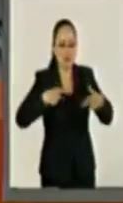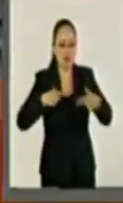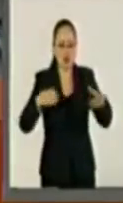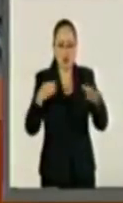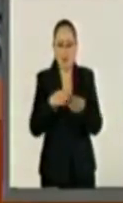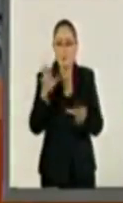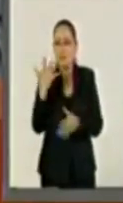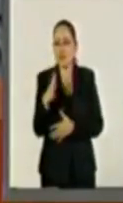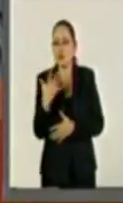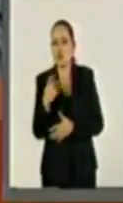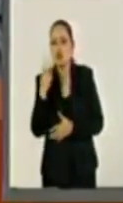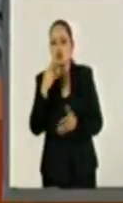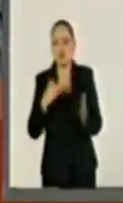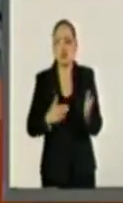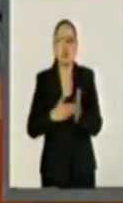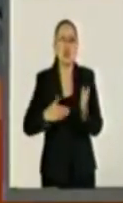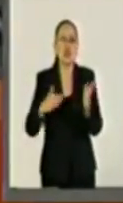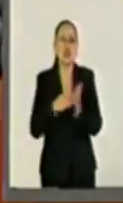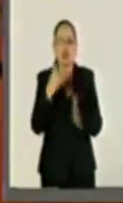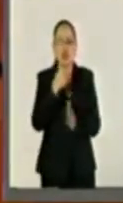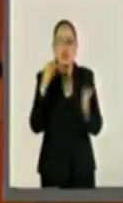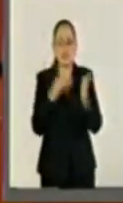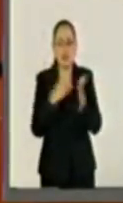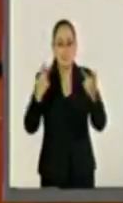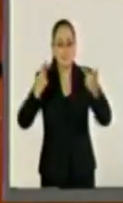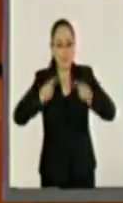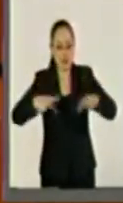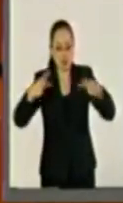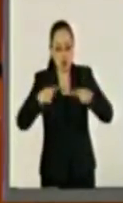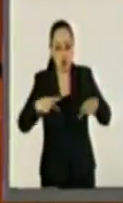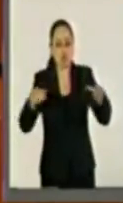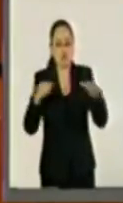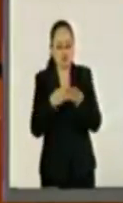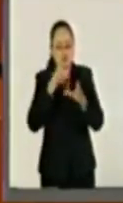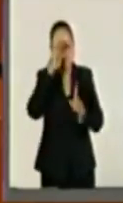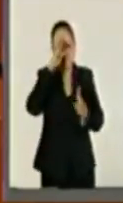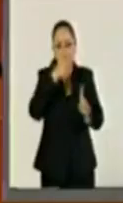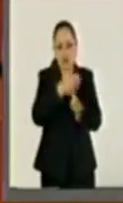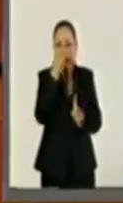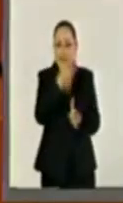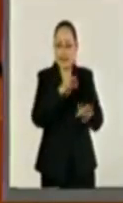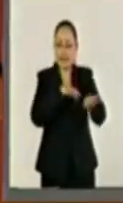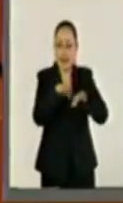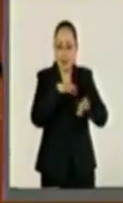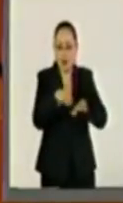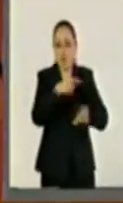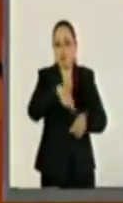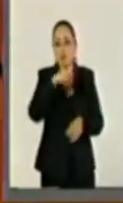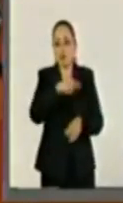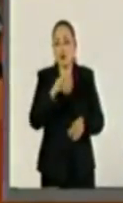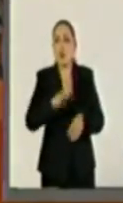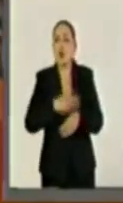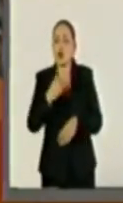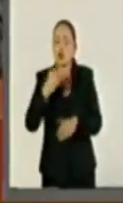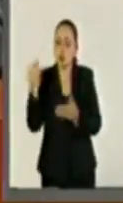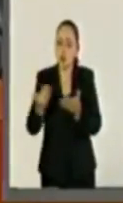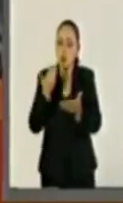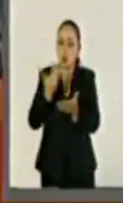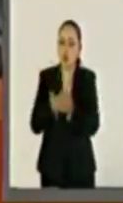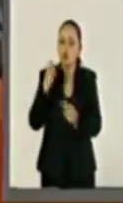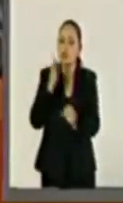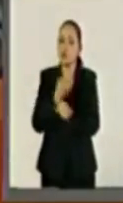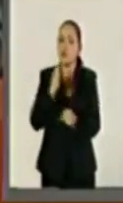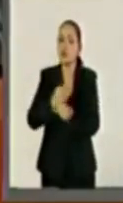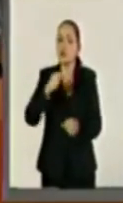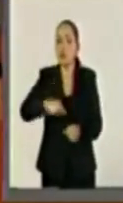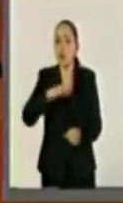hablando de más de 2,200,000 personas que se dedican a las labores del hogar, es que estamos proponiendo que